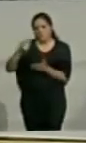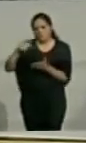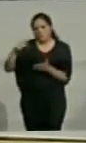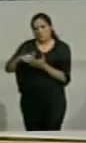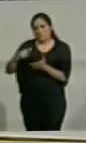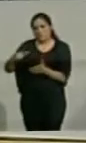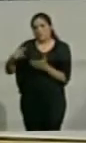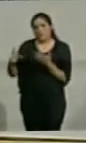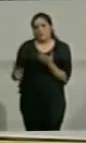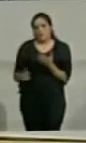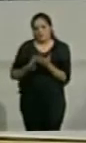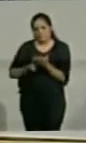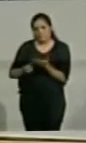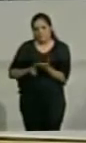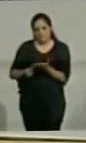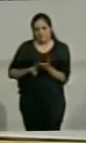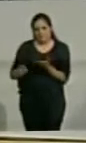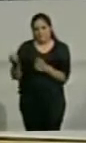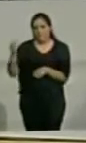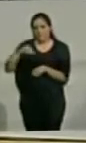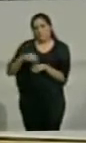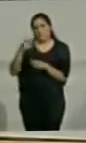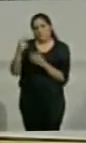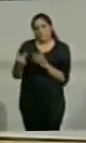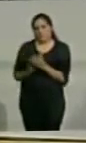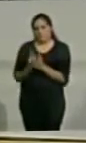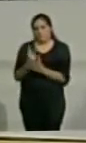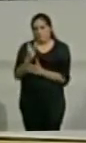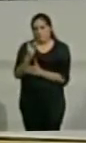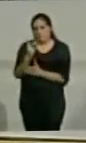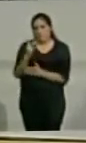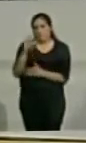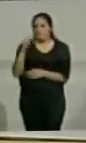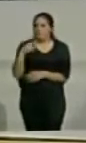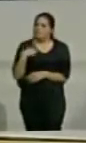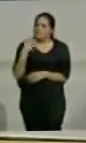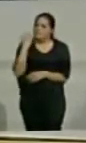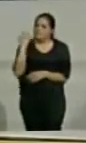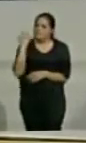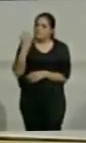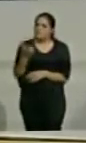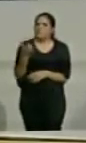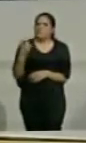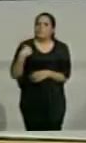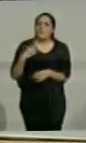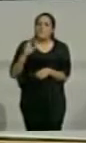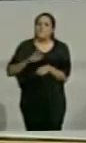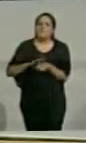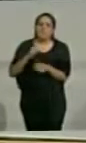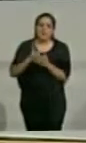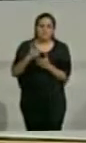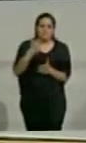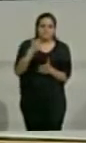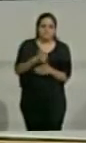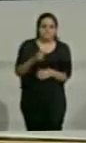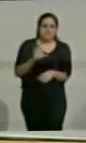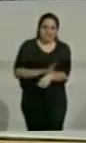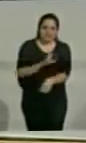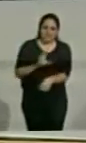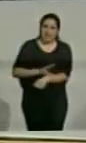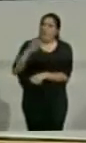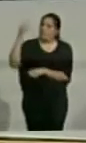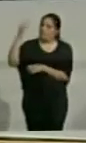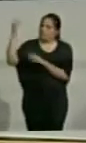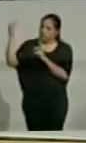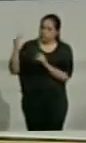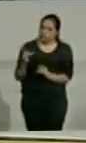plantas endémicas. Promoveré con la mayor amplitud inversiones en energía solar, eólica y biomasa,